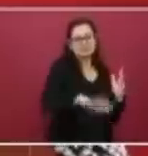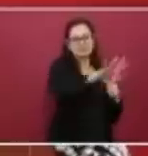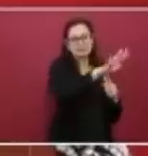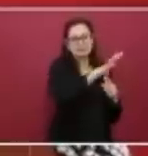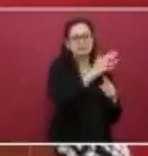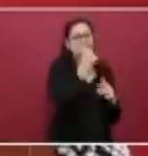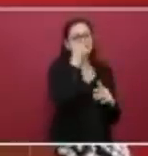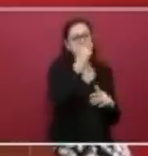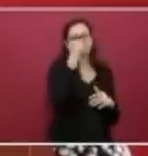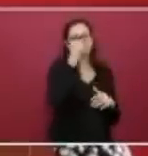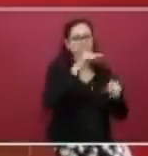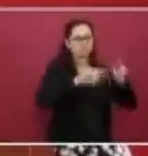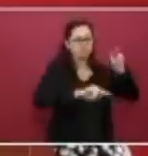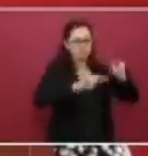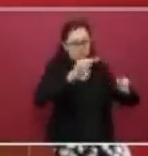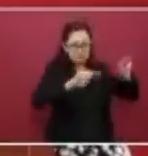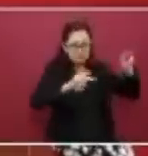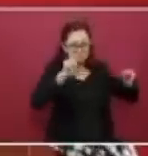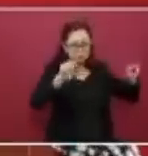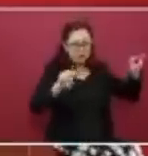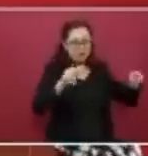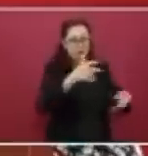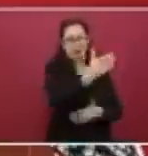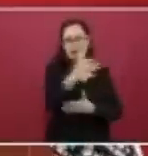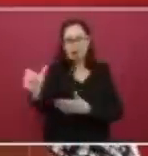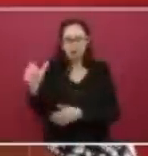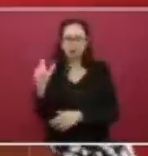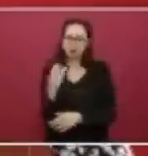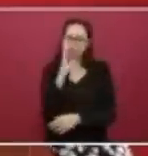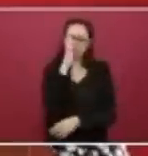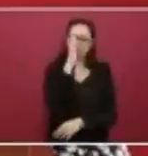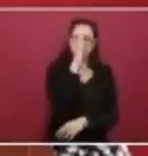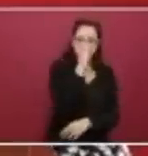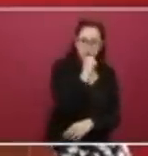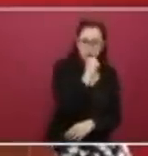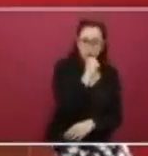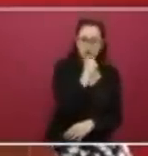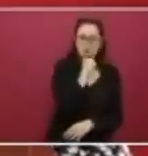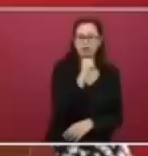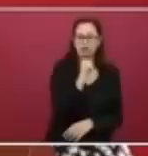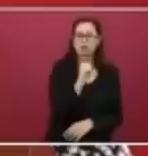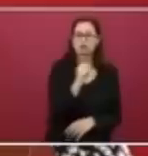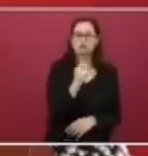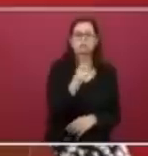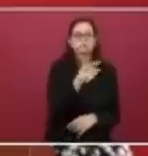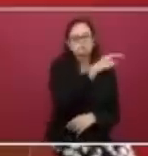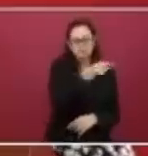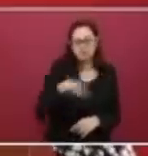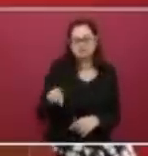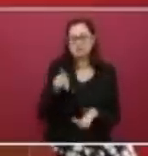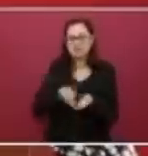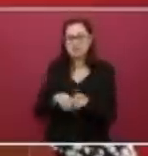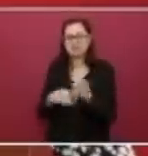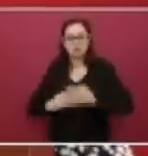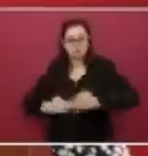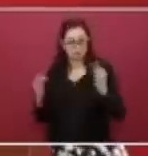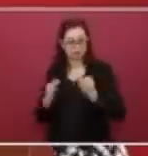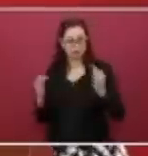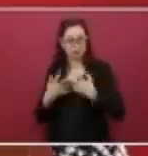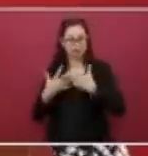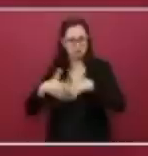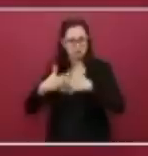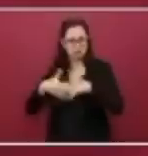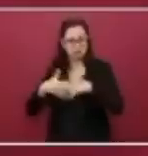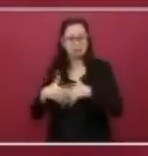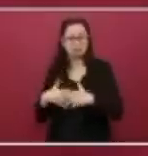de los niveles que se requieren para riego y el posible desprendimiento en el ciclo de enfriamiento que también se tiene que verificar